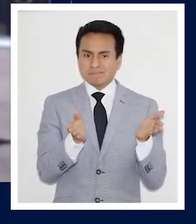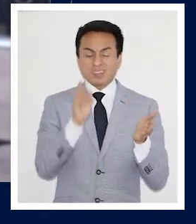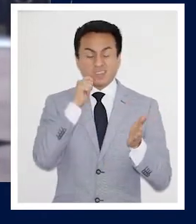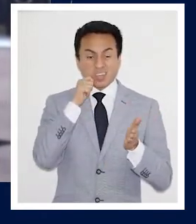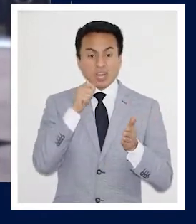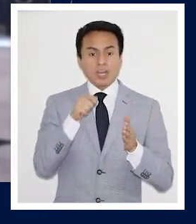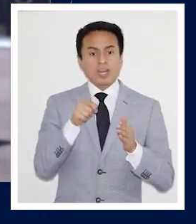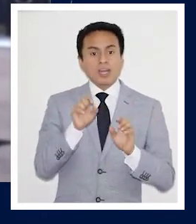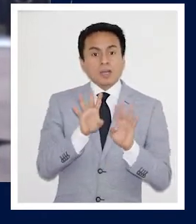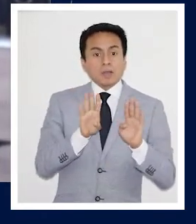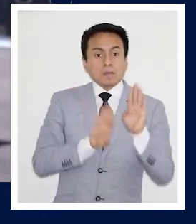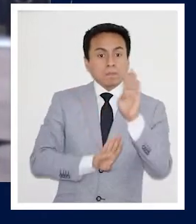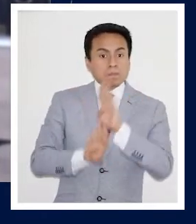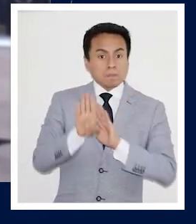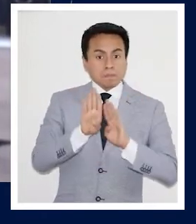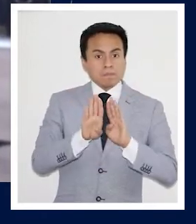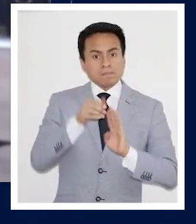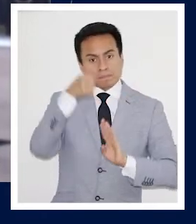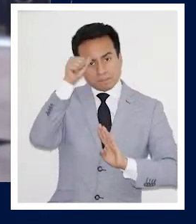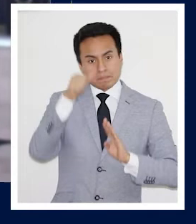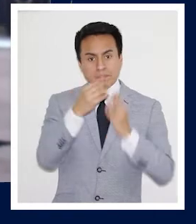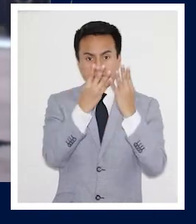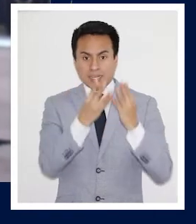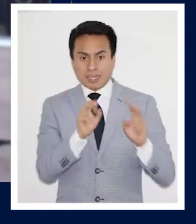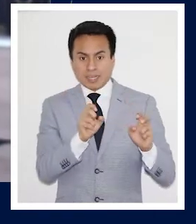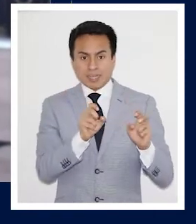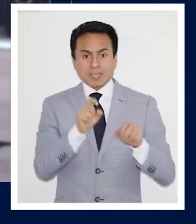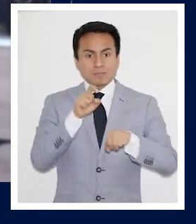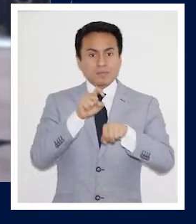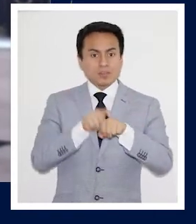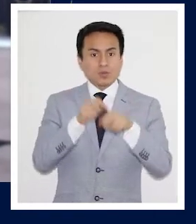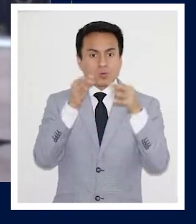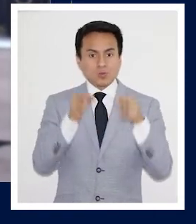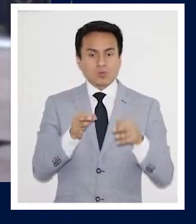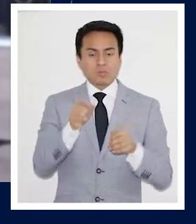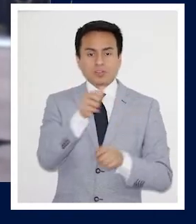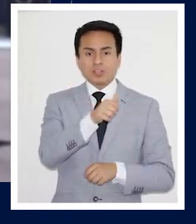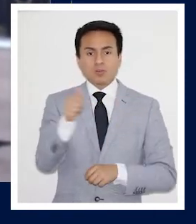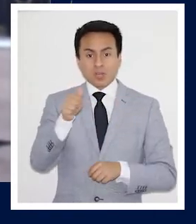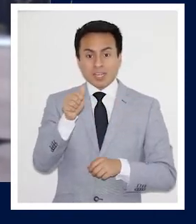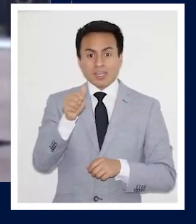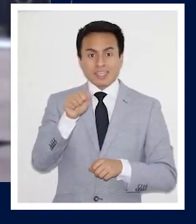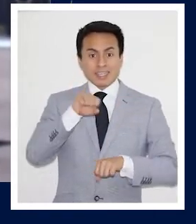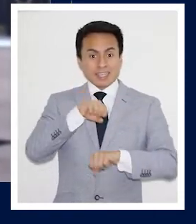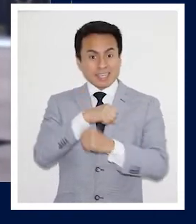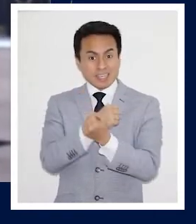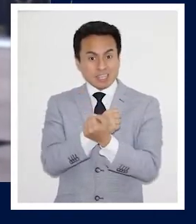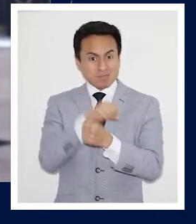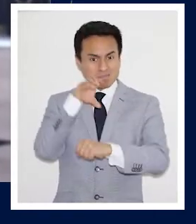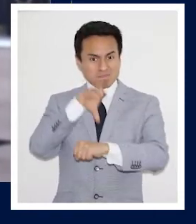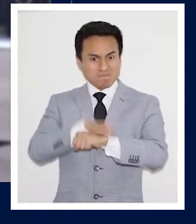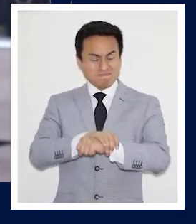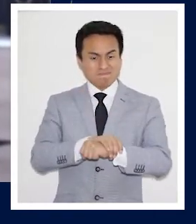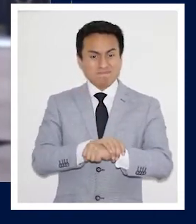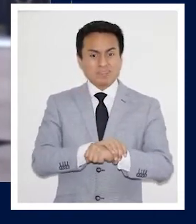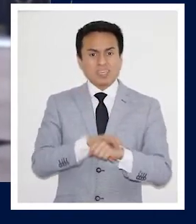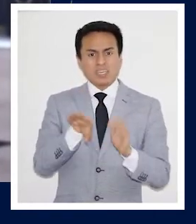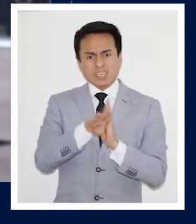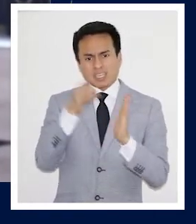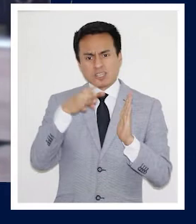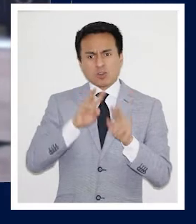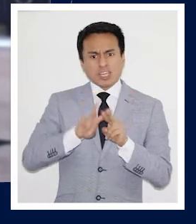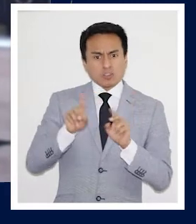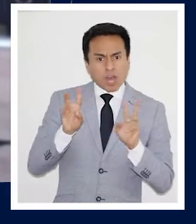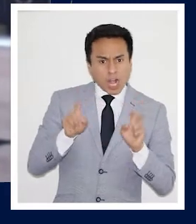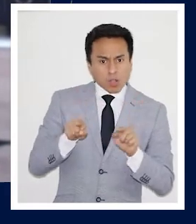libertad es una medida cautelar del proceso penal. Y desde ese mismo momento, toda persona detenida por cometer un delito o porque